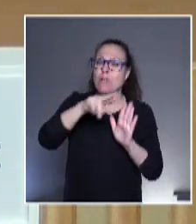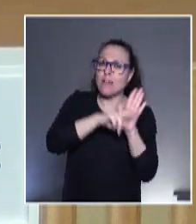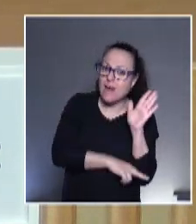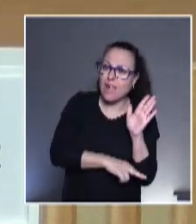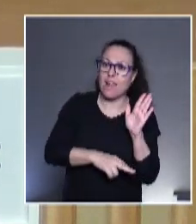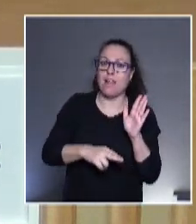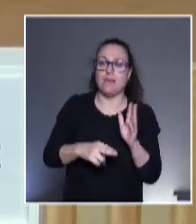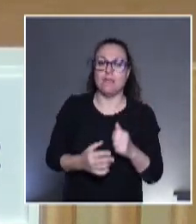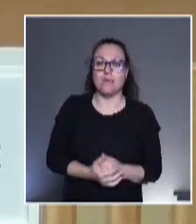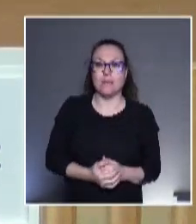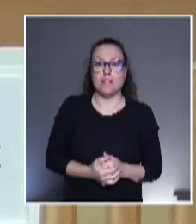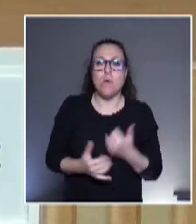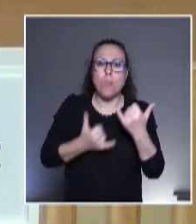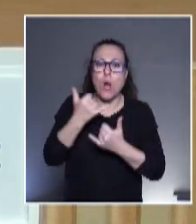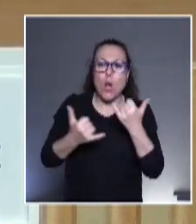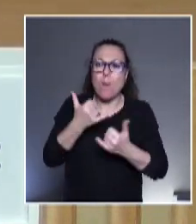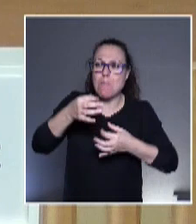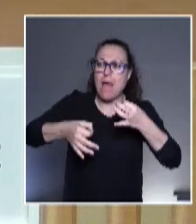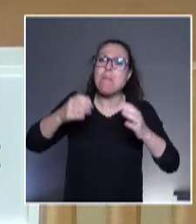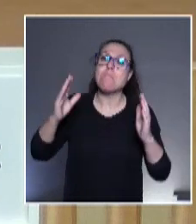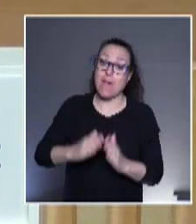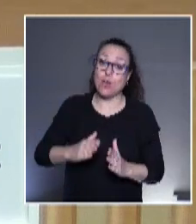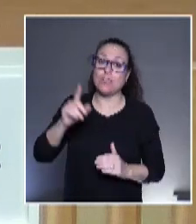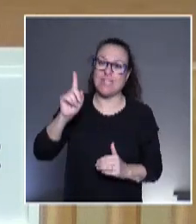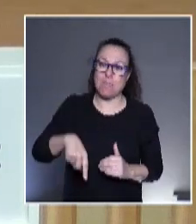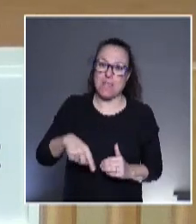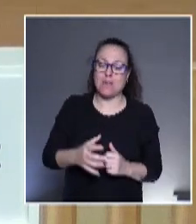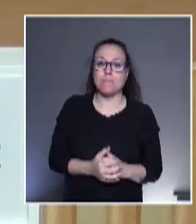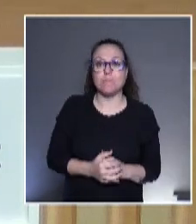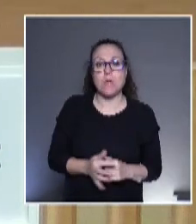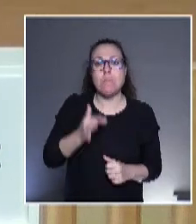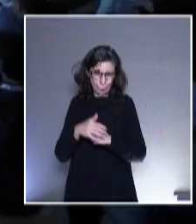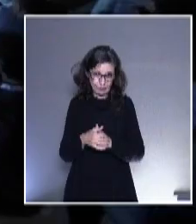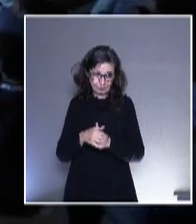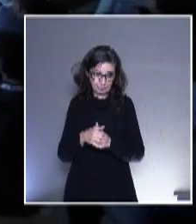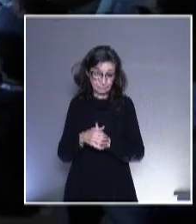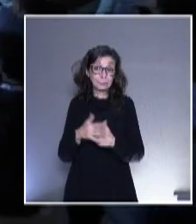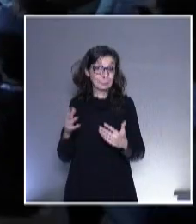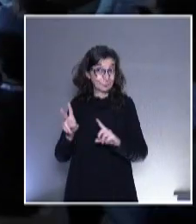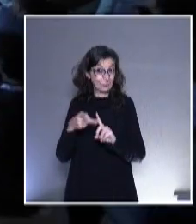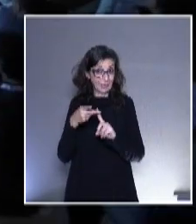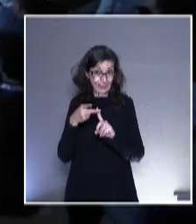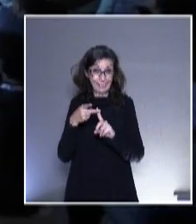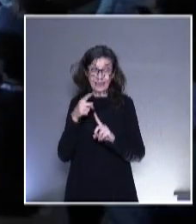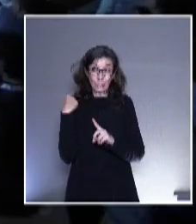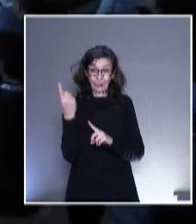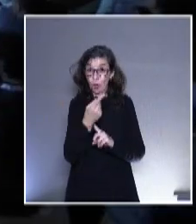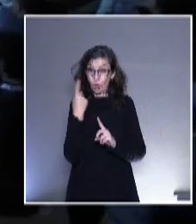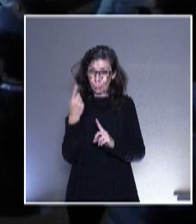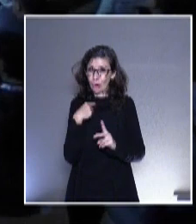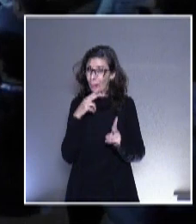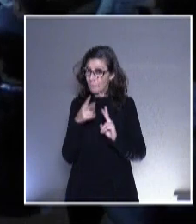reducción de la litigiosidad y en Def la legitimación del sistema cuando decimos y todos lo decimos